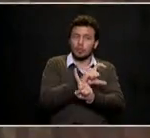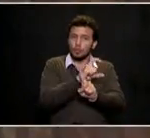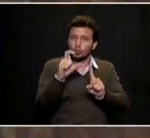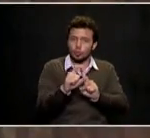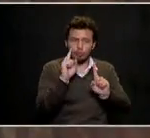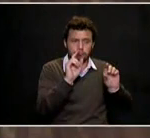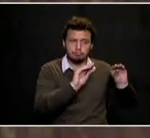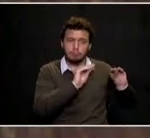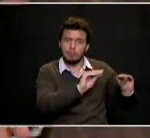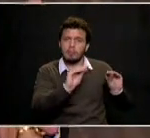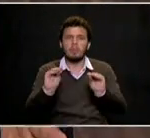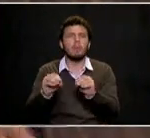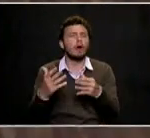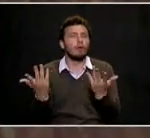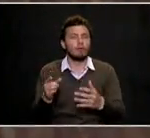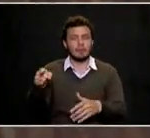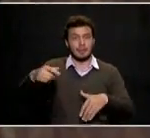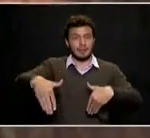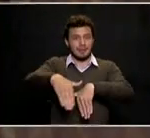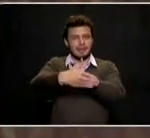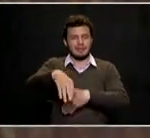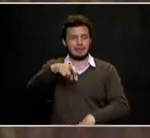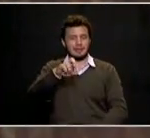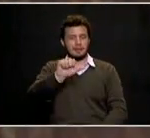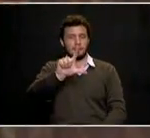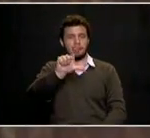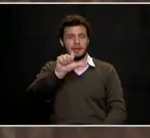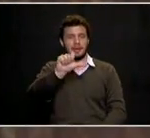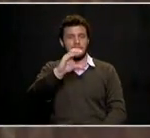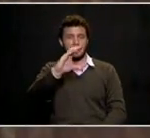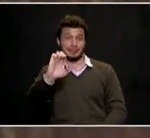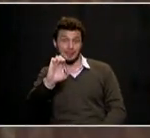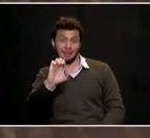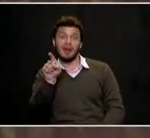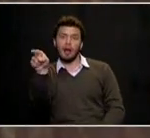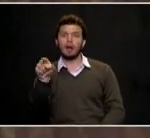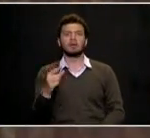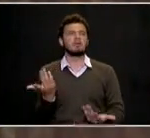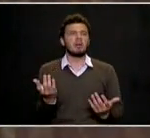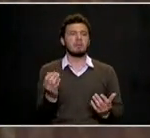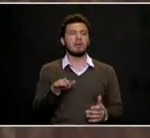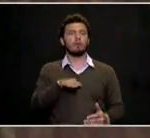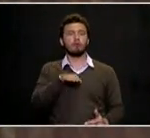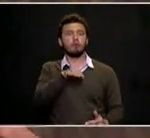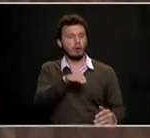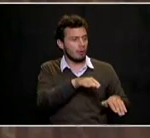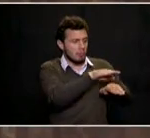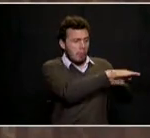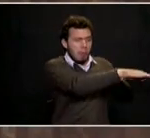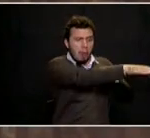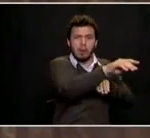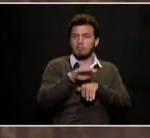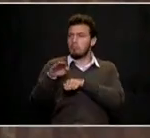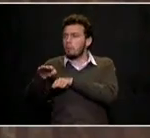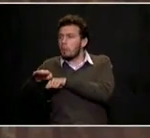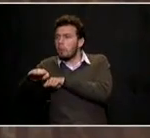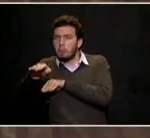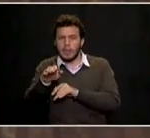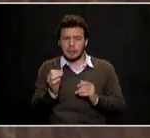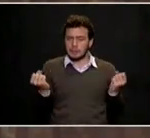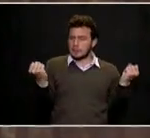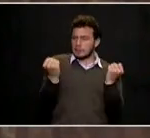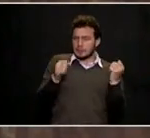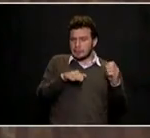por para la cee y en para hacerse a cuenta y que alauí lado colocan vehículos sin respeto alguno por la movilidad debemos de